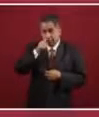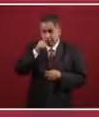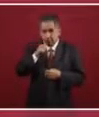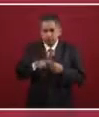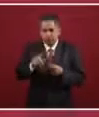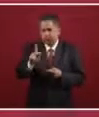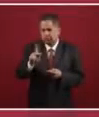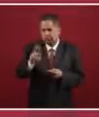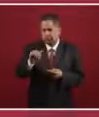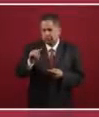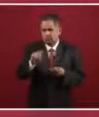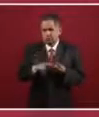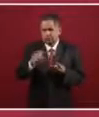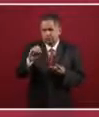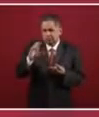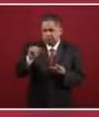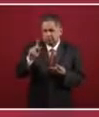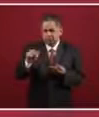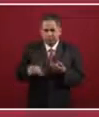Prieto, Ocampo,